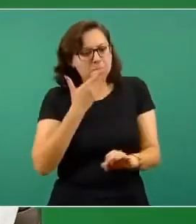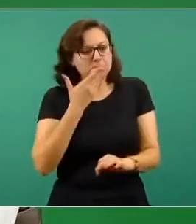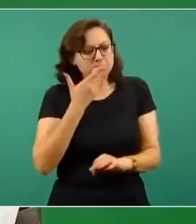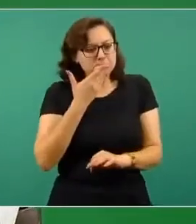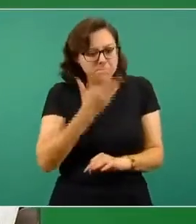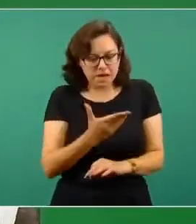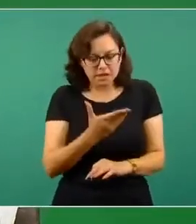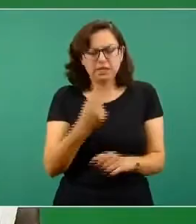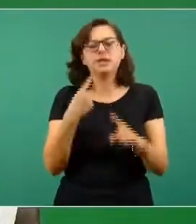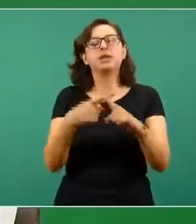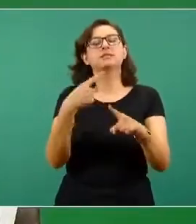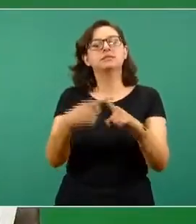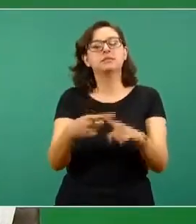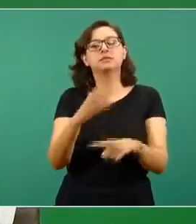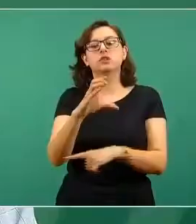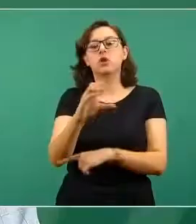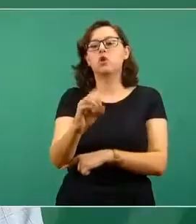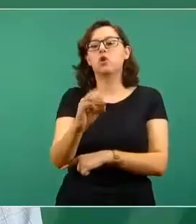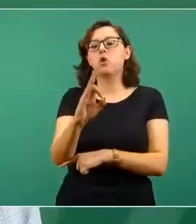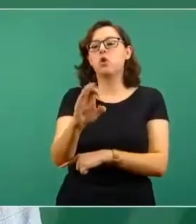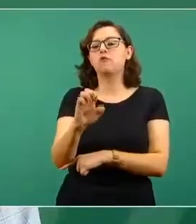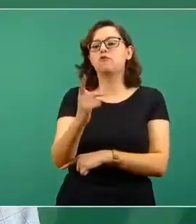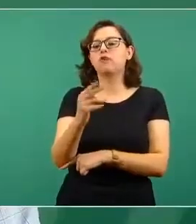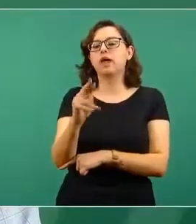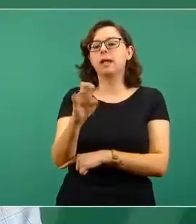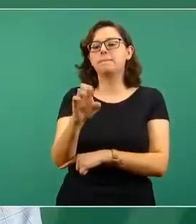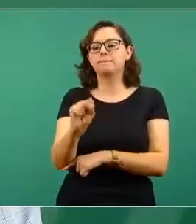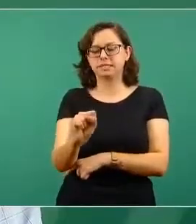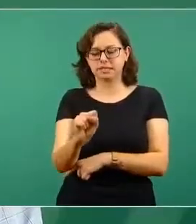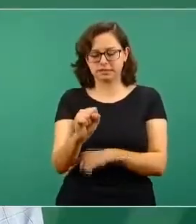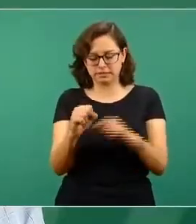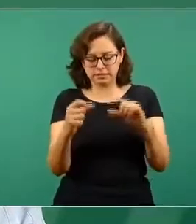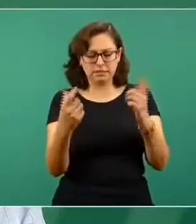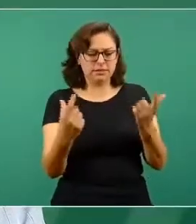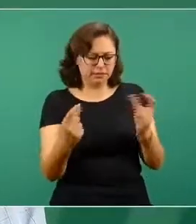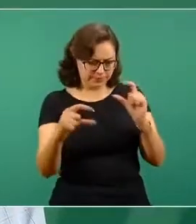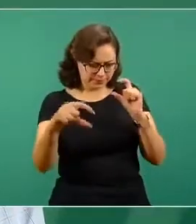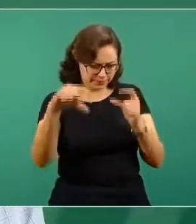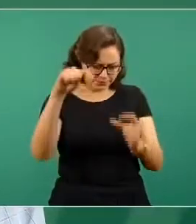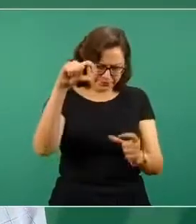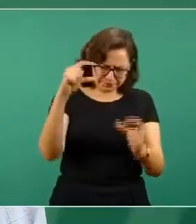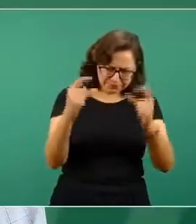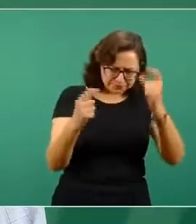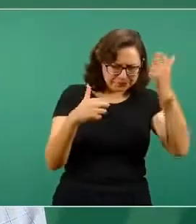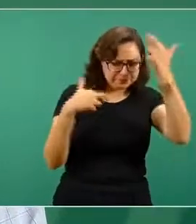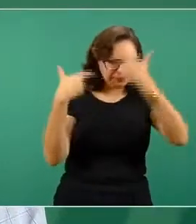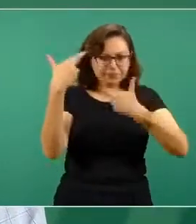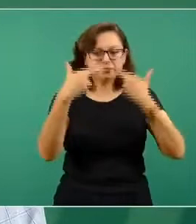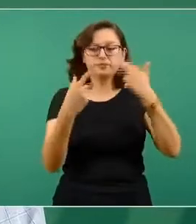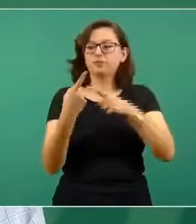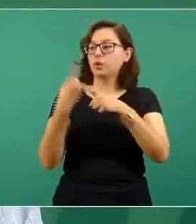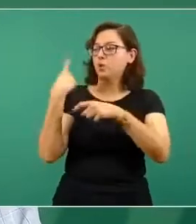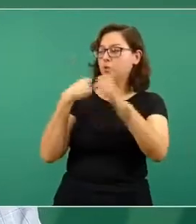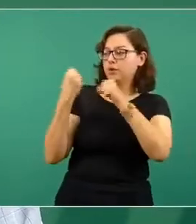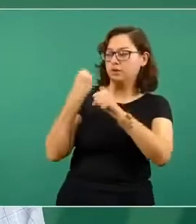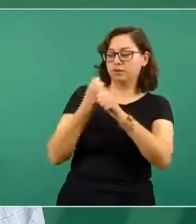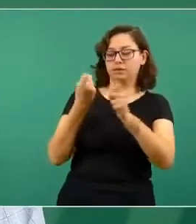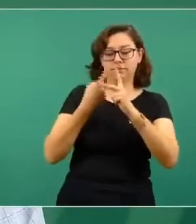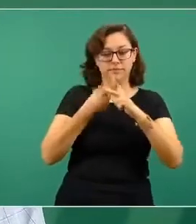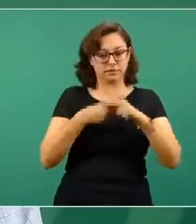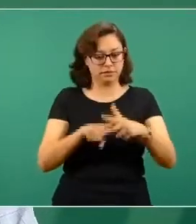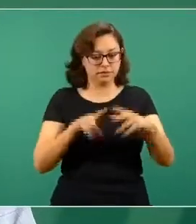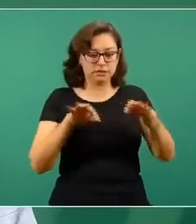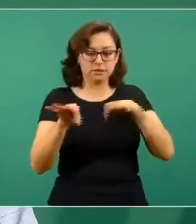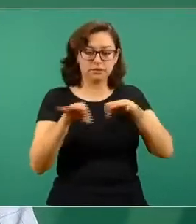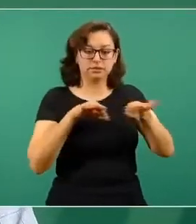es COFEPRIS. Y entonces, por lo tanto, es una actividad que está desarrollando, que ha estado desarrollando desde el año pasado y para lo cual